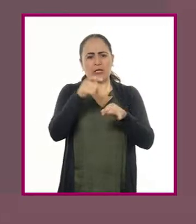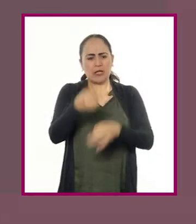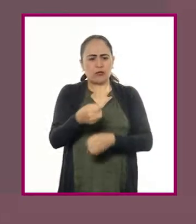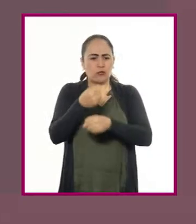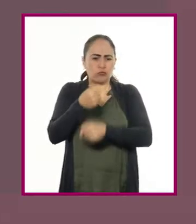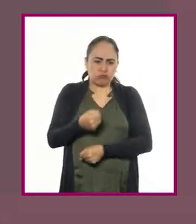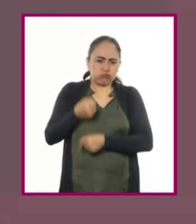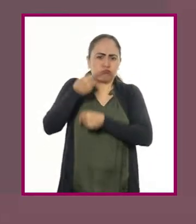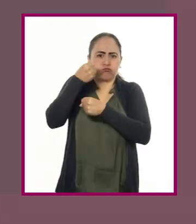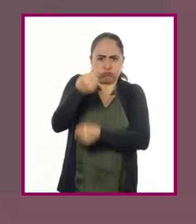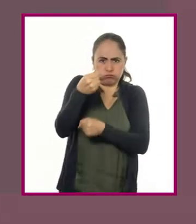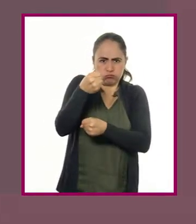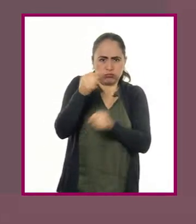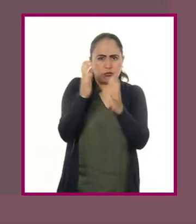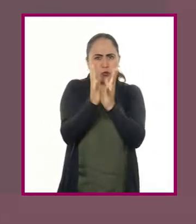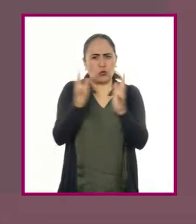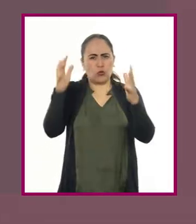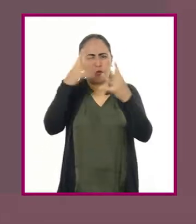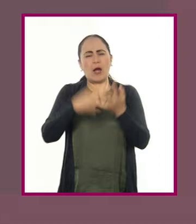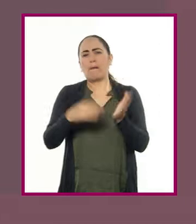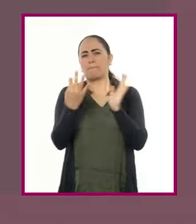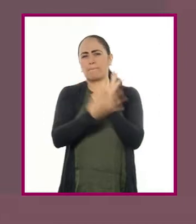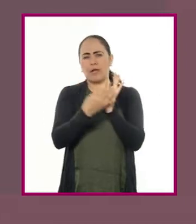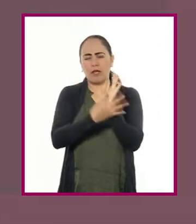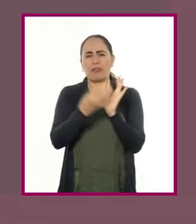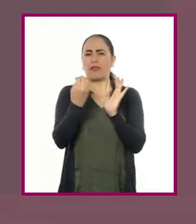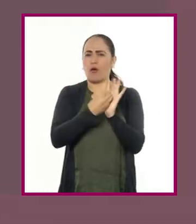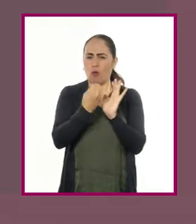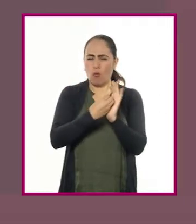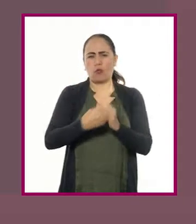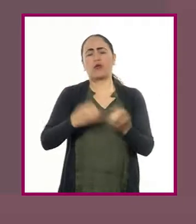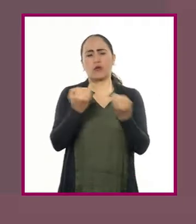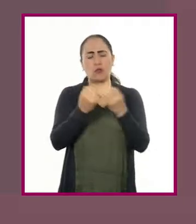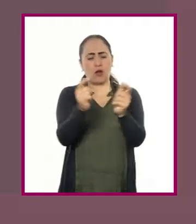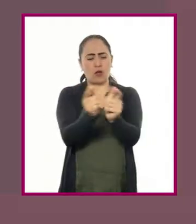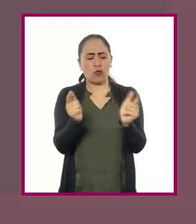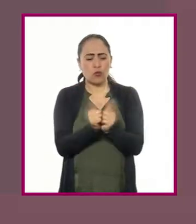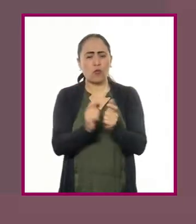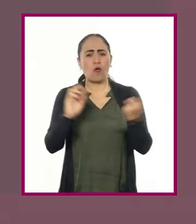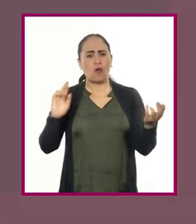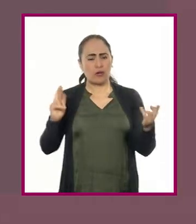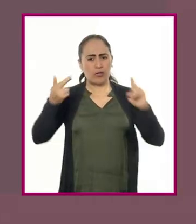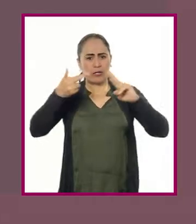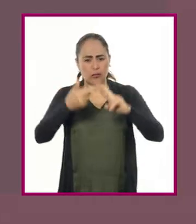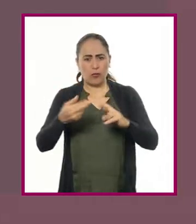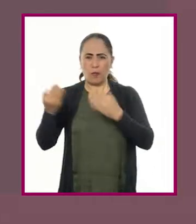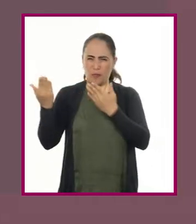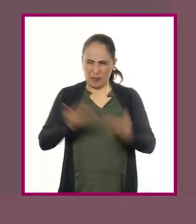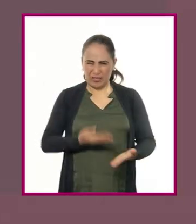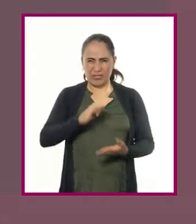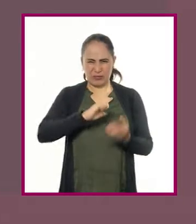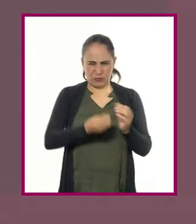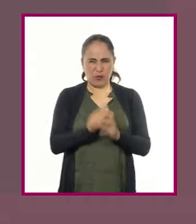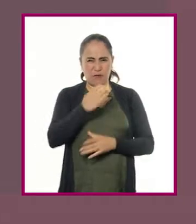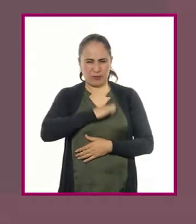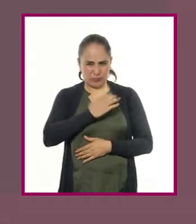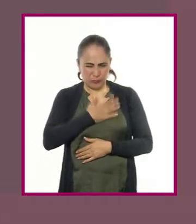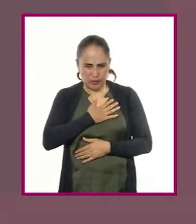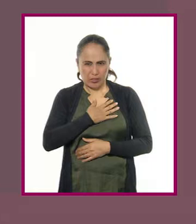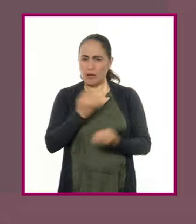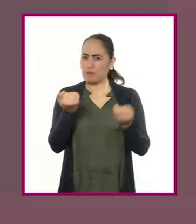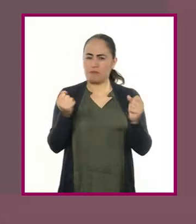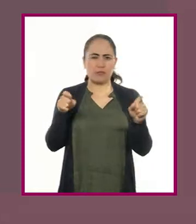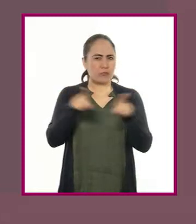pendones bordados en plata y oro. Los religiosos, en el orden de su llegada a Nueva España, llevaban a sus